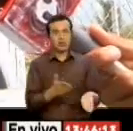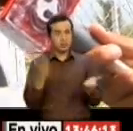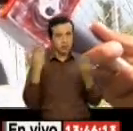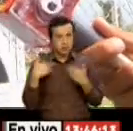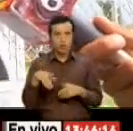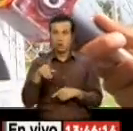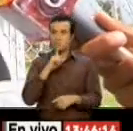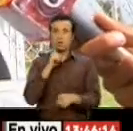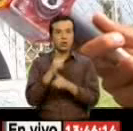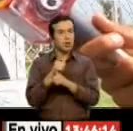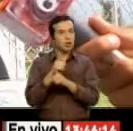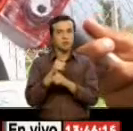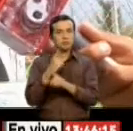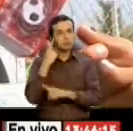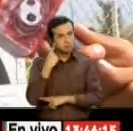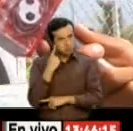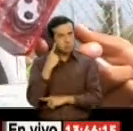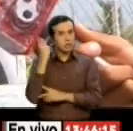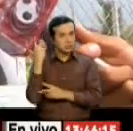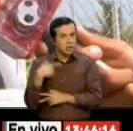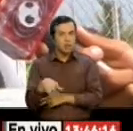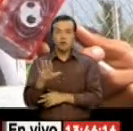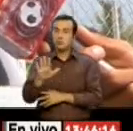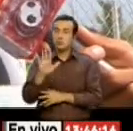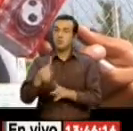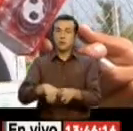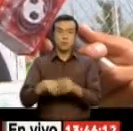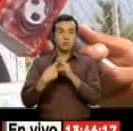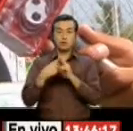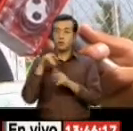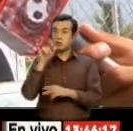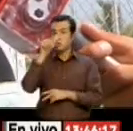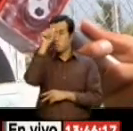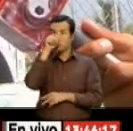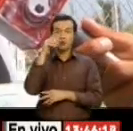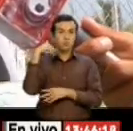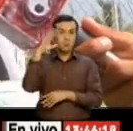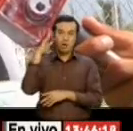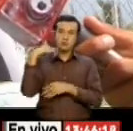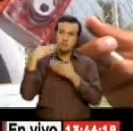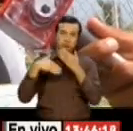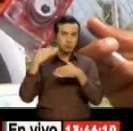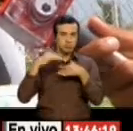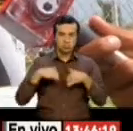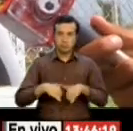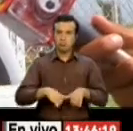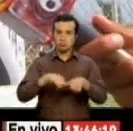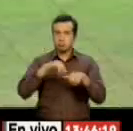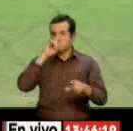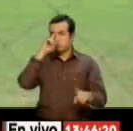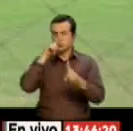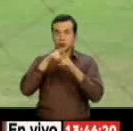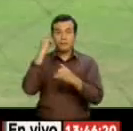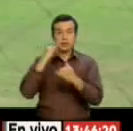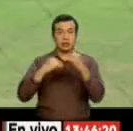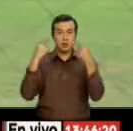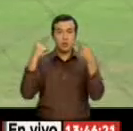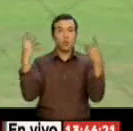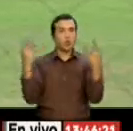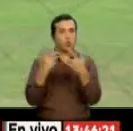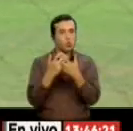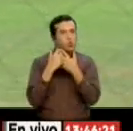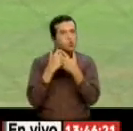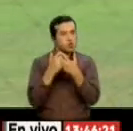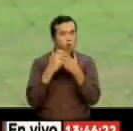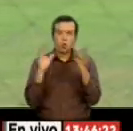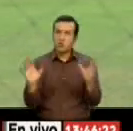toda la carne al asador. Esperamos que nosotros, empezar desde este fin de semana, hacer las cosas bien y sobre todo llegar bien a lo que es la final. La unión, que siga haciendo